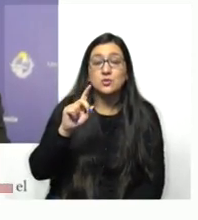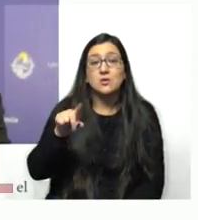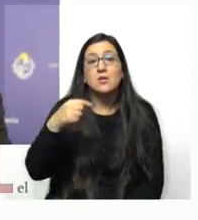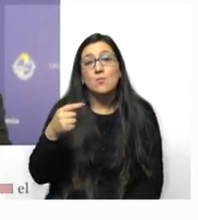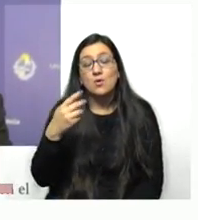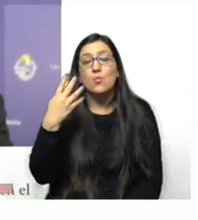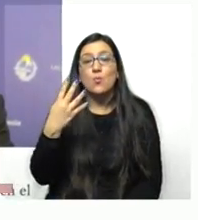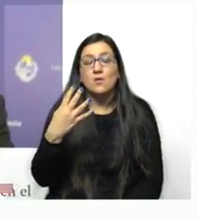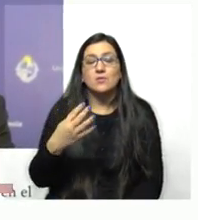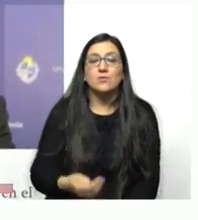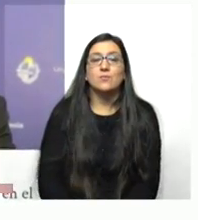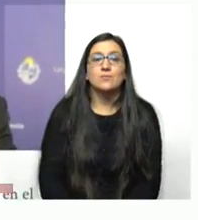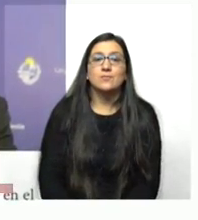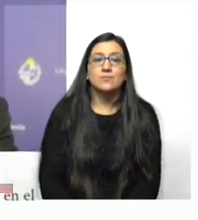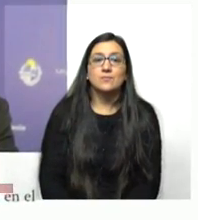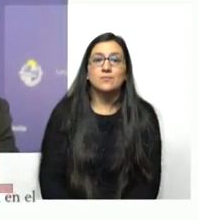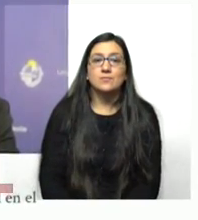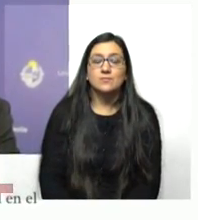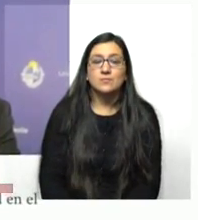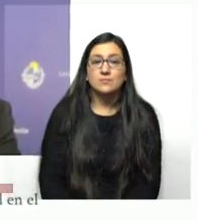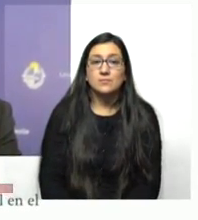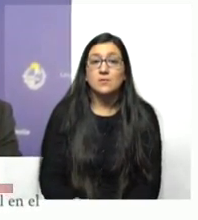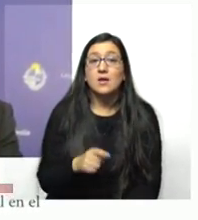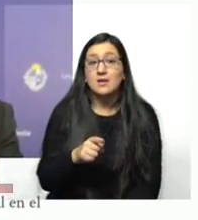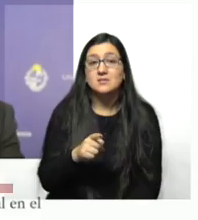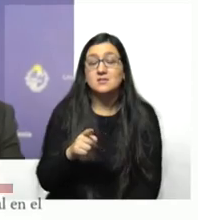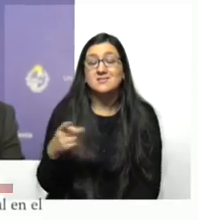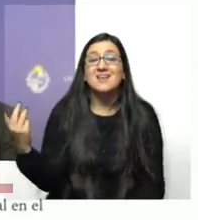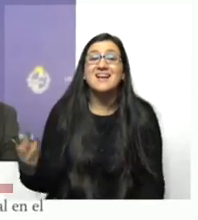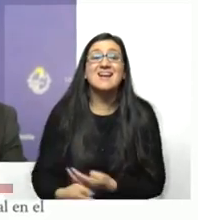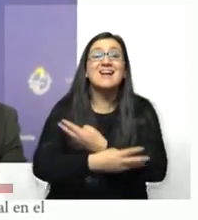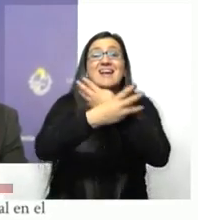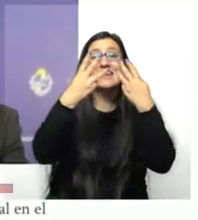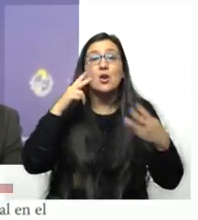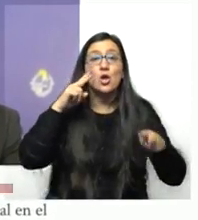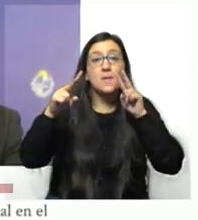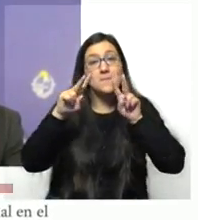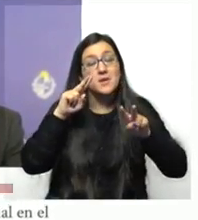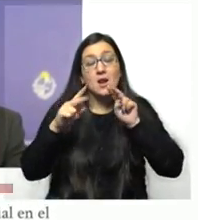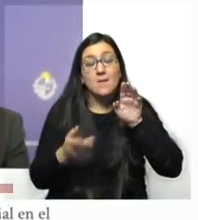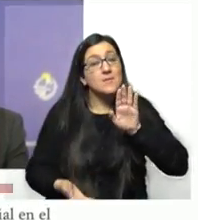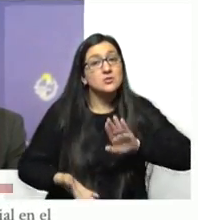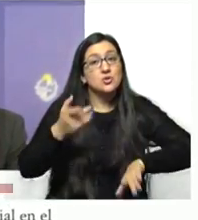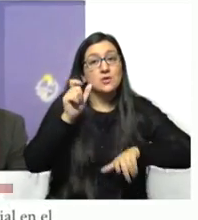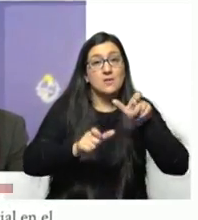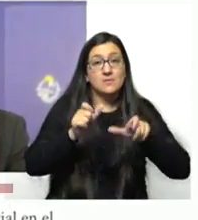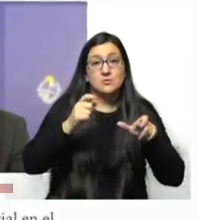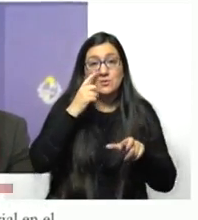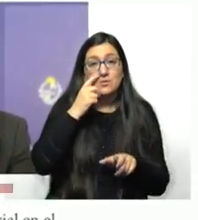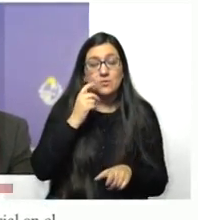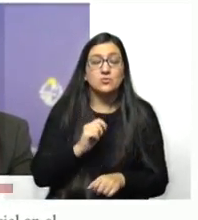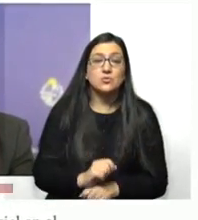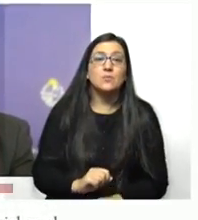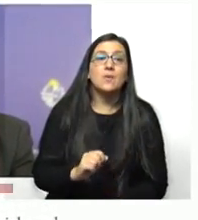23% respectivamente. Así que entonces, ese es un poco el panorama que tenemos en cuanto a los portales de noticias,